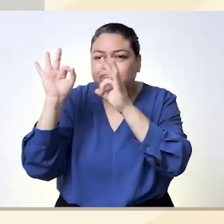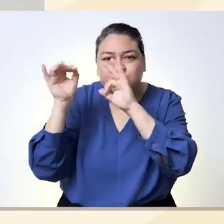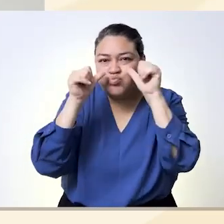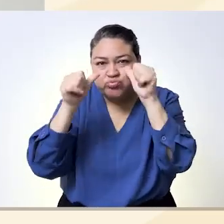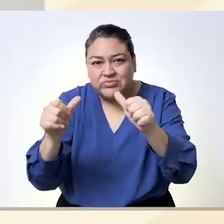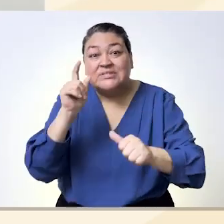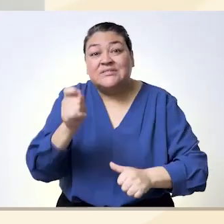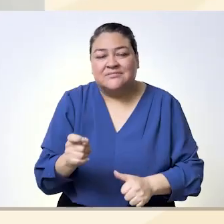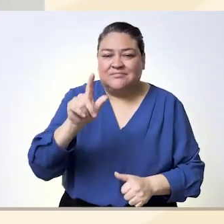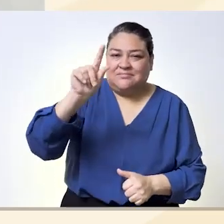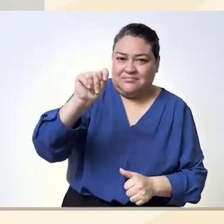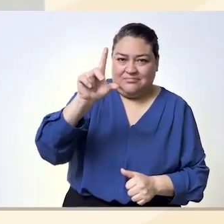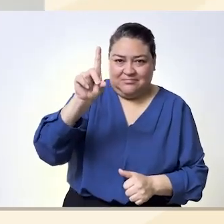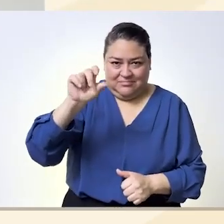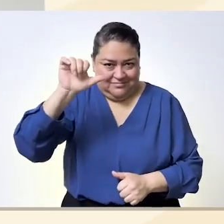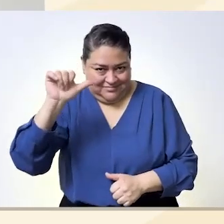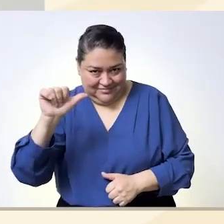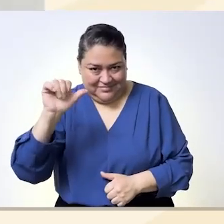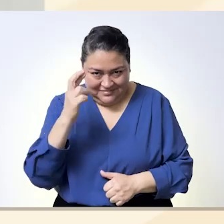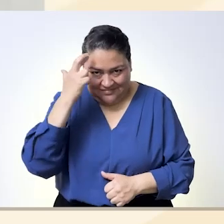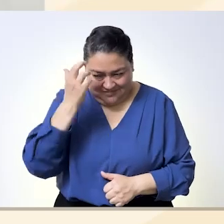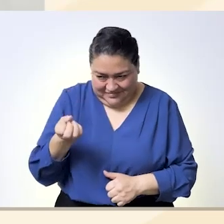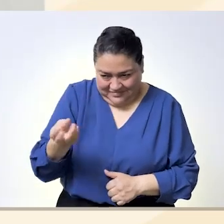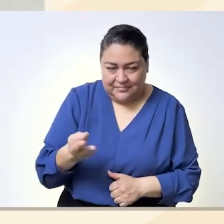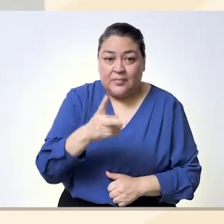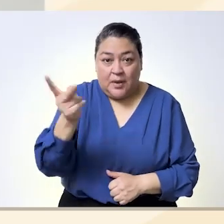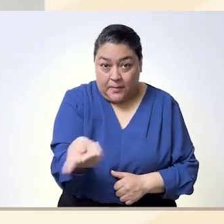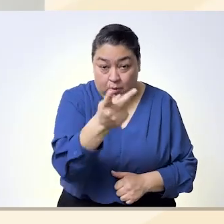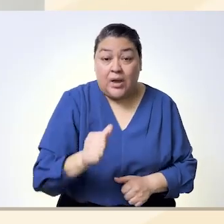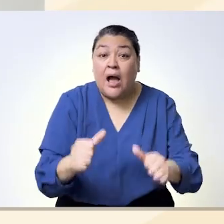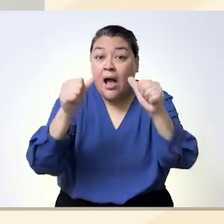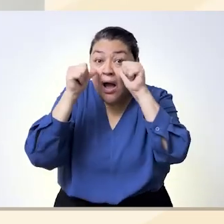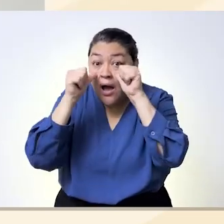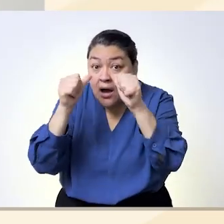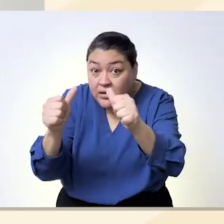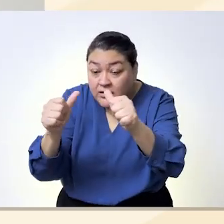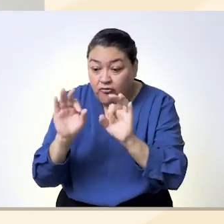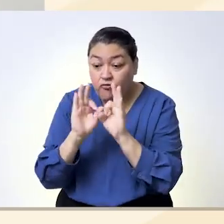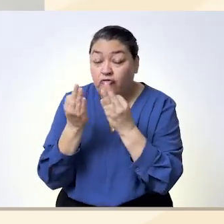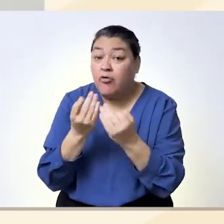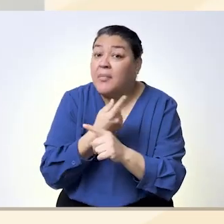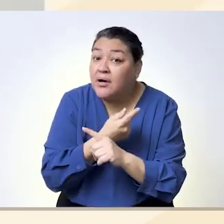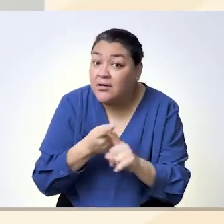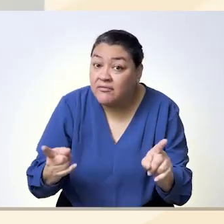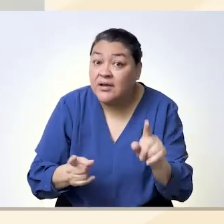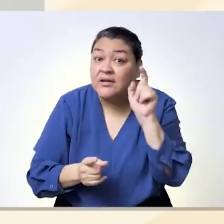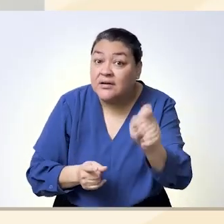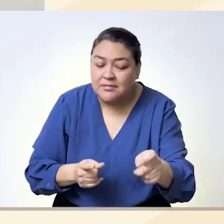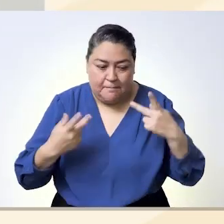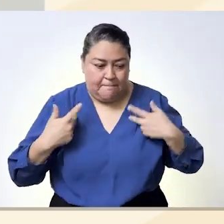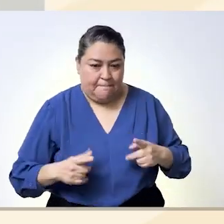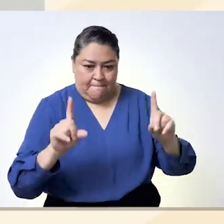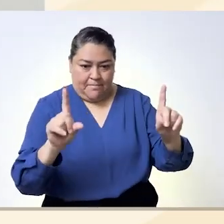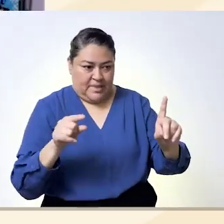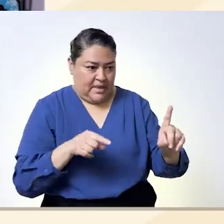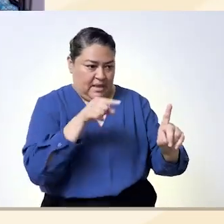es una forma de narrar a lo que todavía en muchos espacios hablan de TDA, ¿no? Entonces, atención diferenciada es una forma diferente de procesar